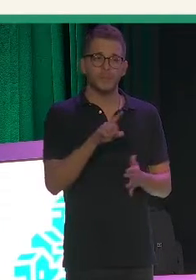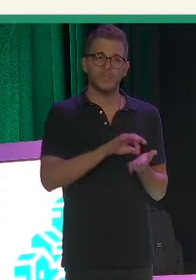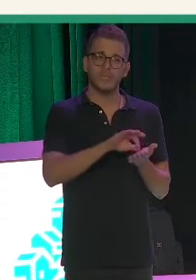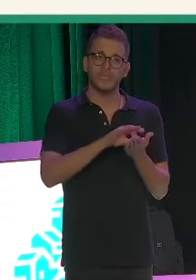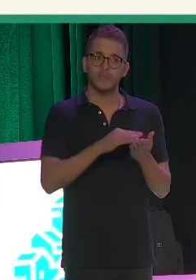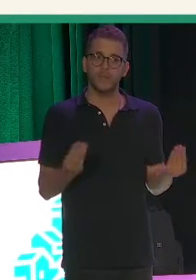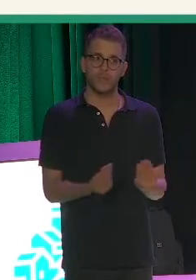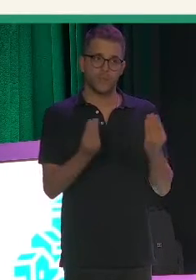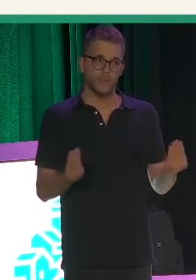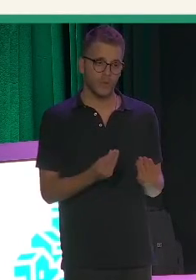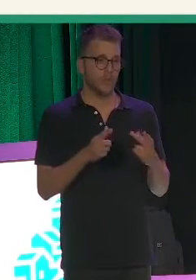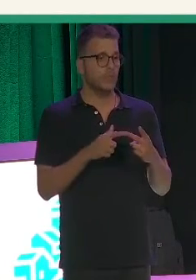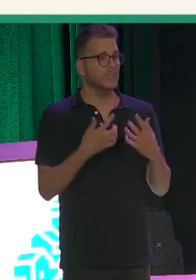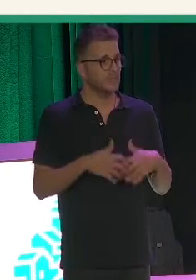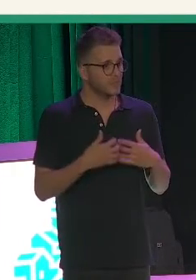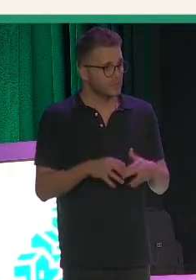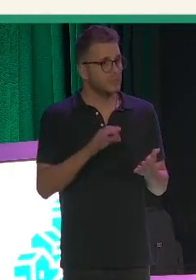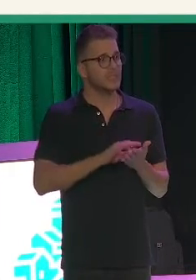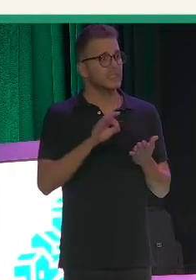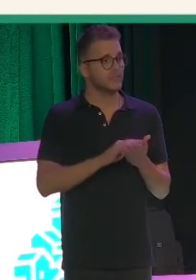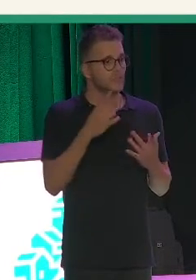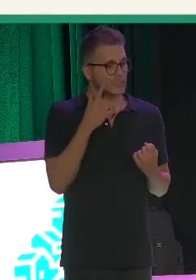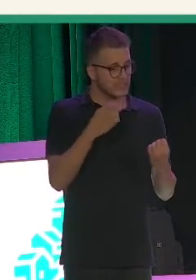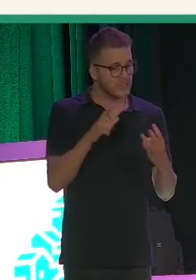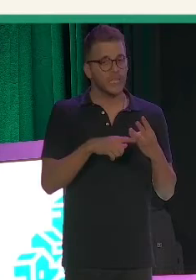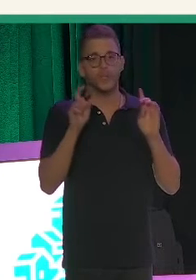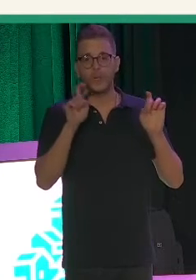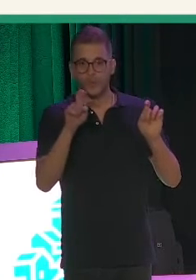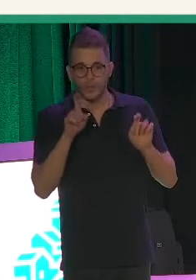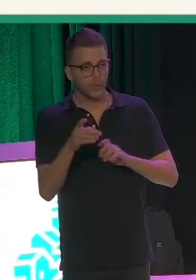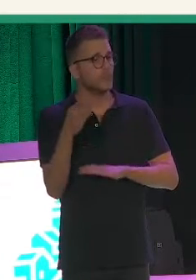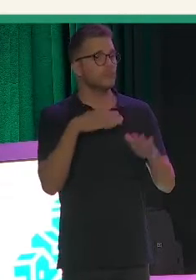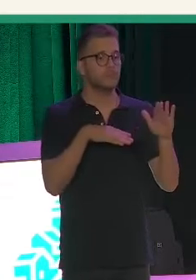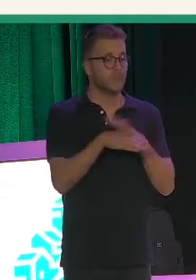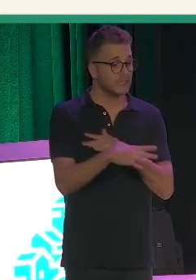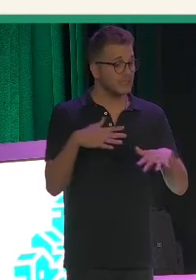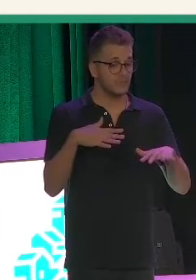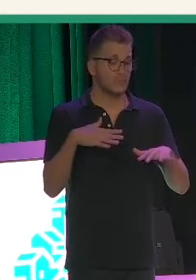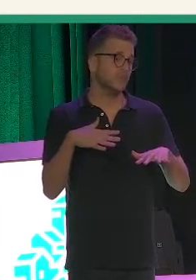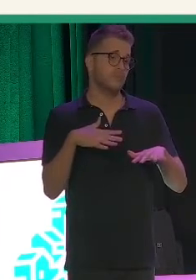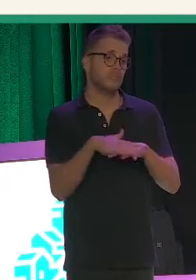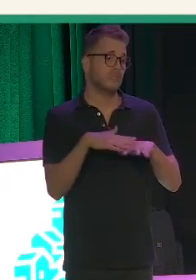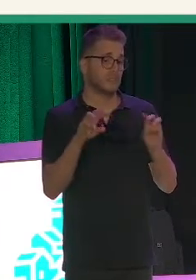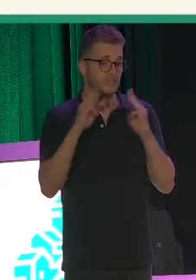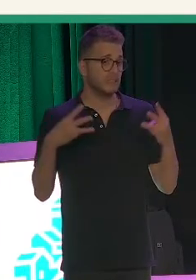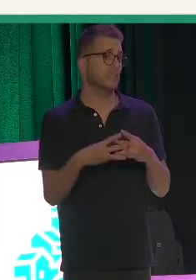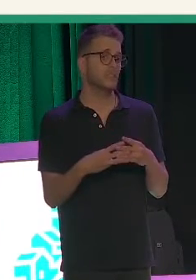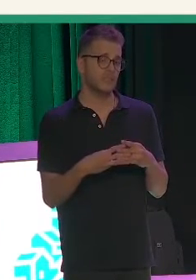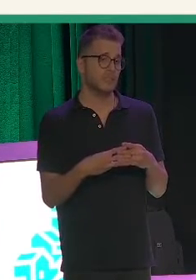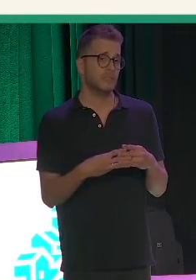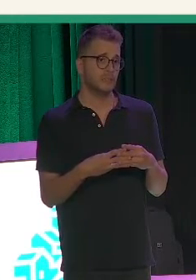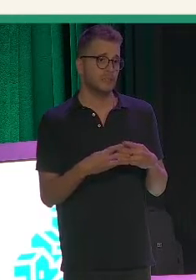servicios, infraestructuras, servicios sanitarios, educación, acceso a las redes, a Internet. Desde